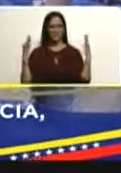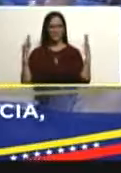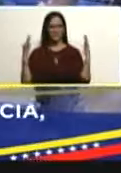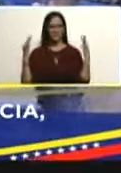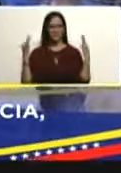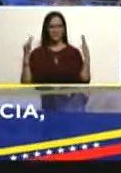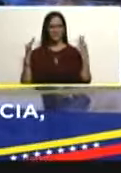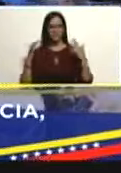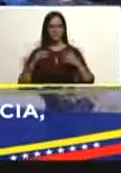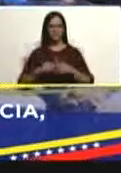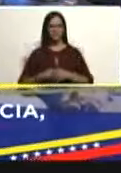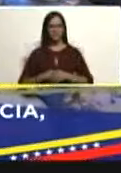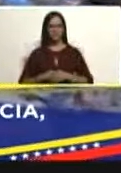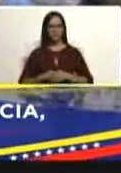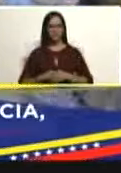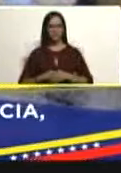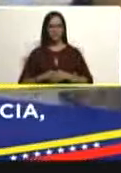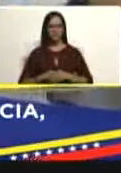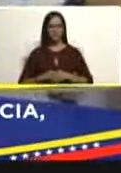Y con